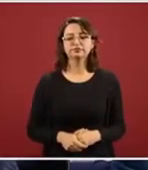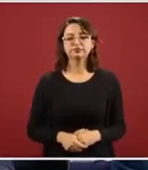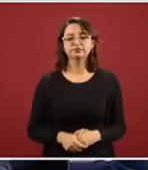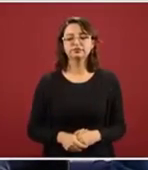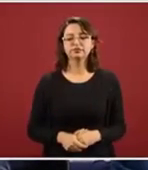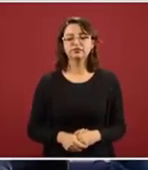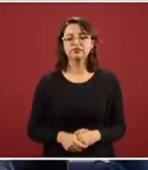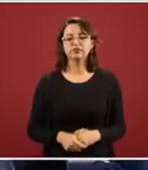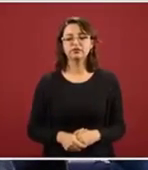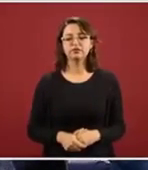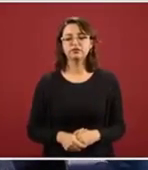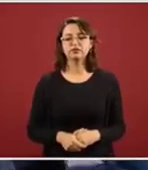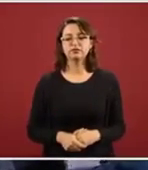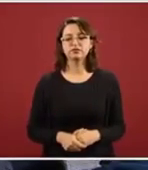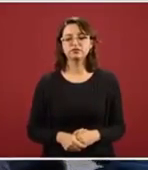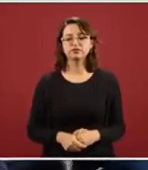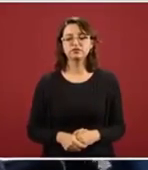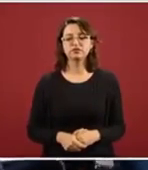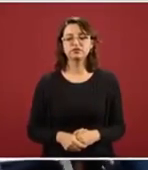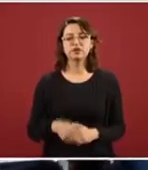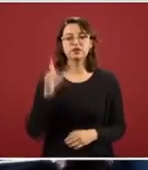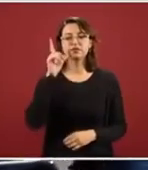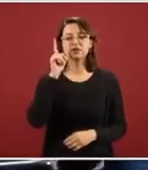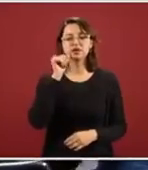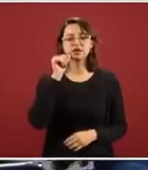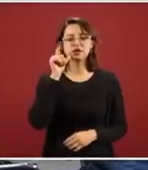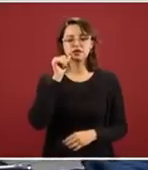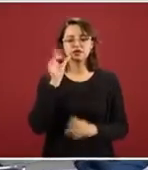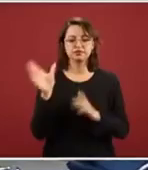Mañana, el ala izquierda.